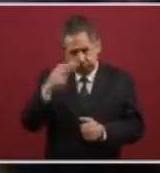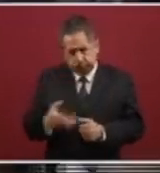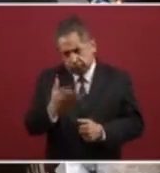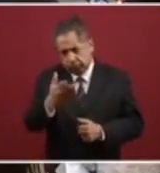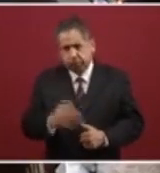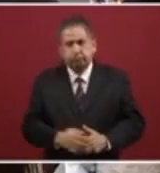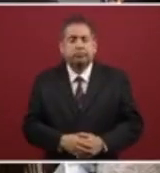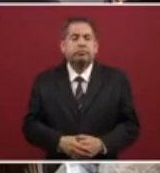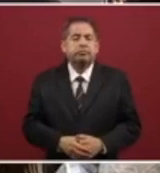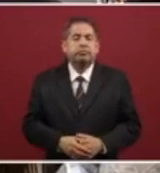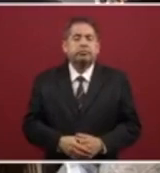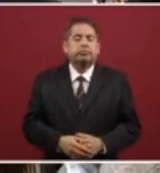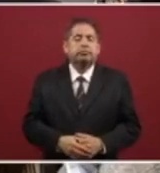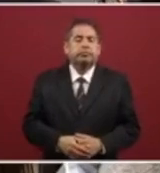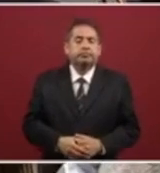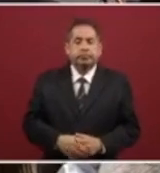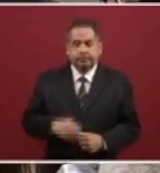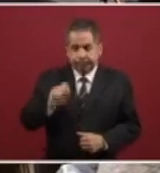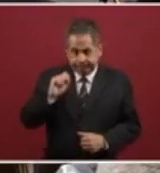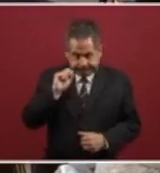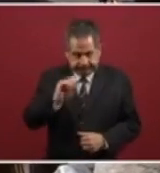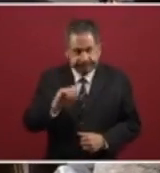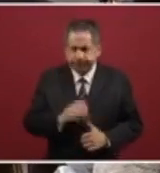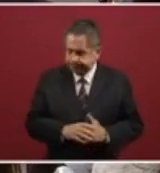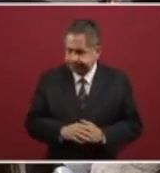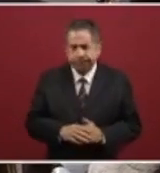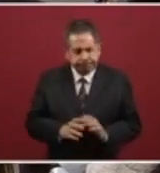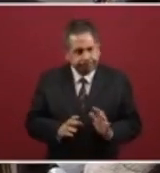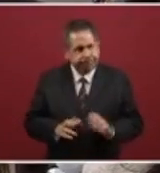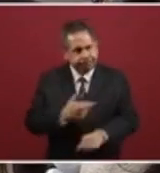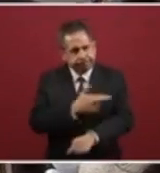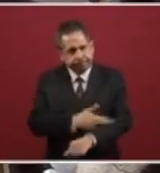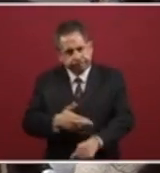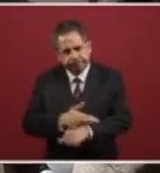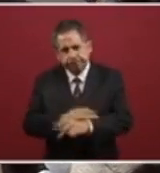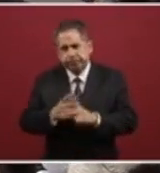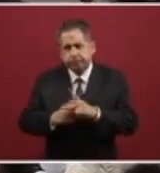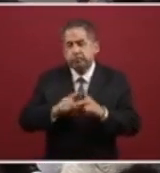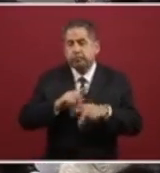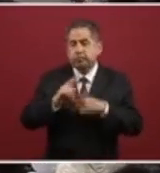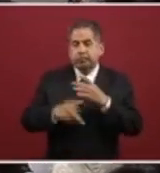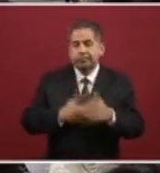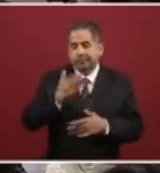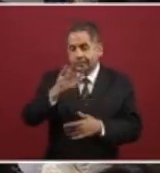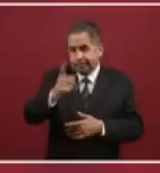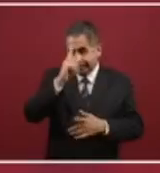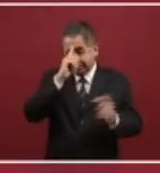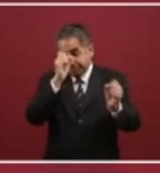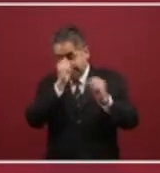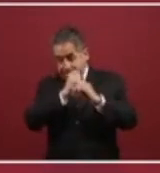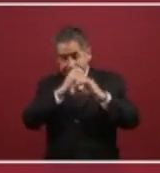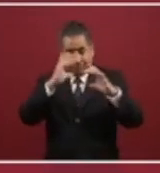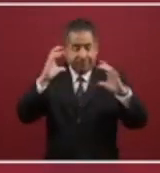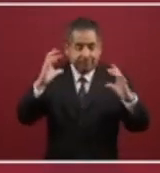Gracias. Sí, bueno, hemos hecho todas las estimaciones. Nada más, otra vez yo les pediría que dimensionáramos